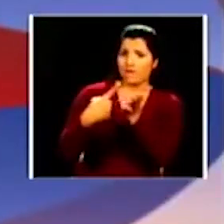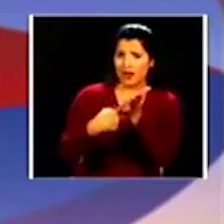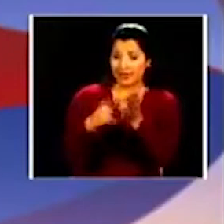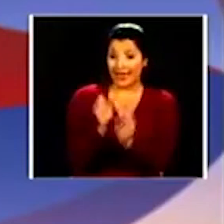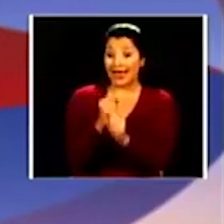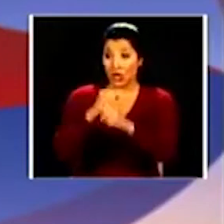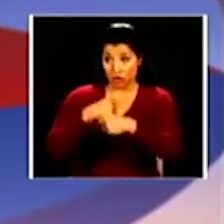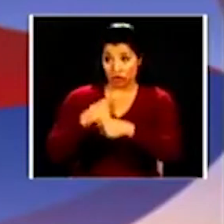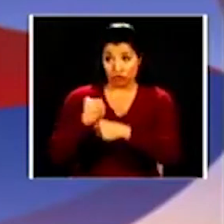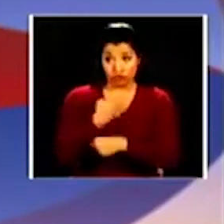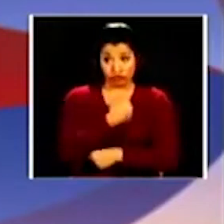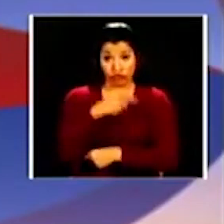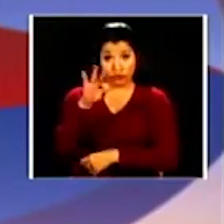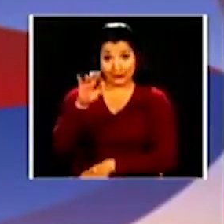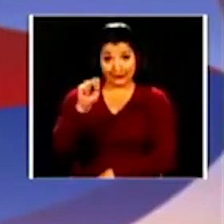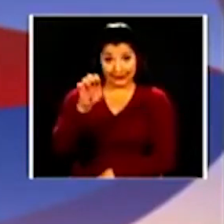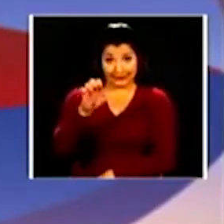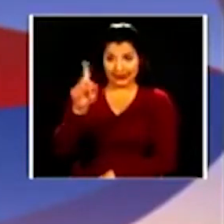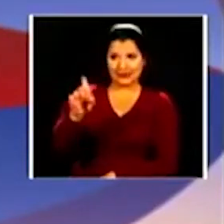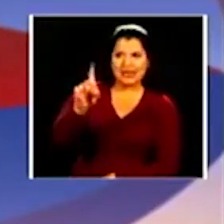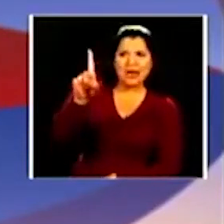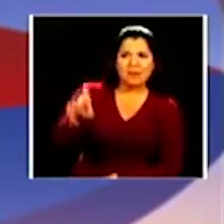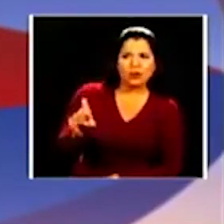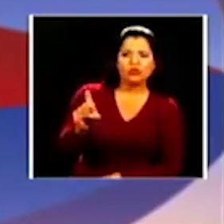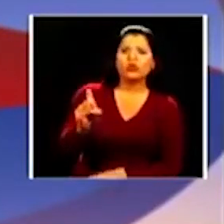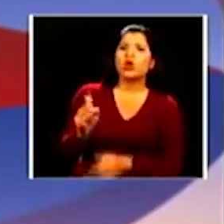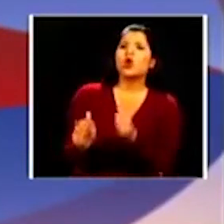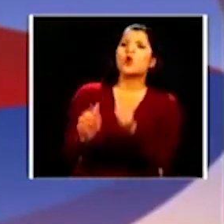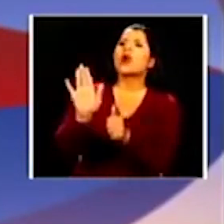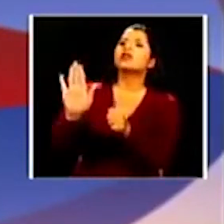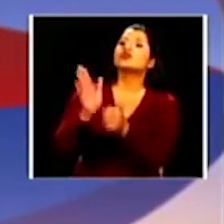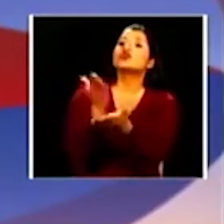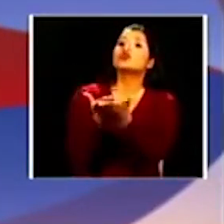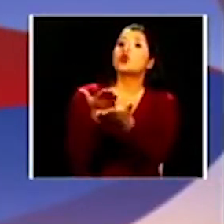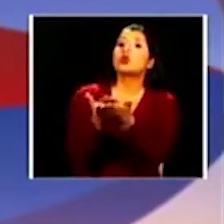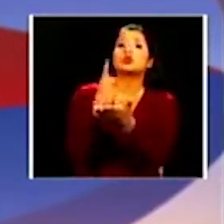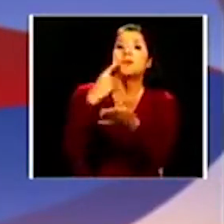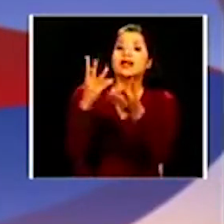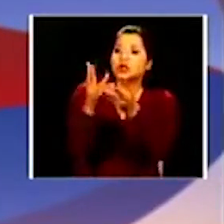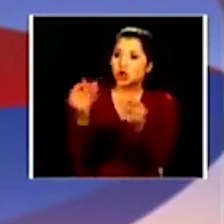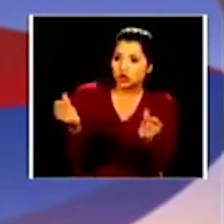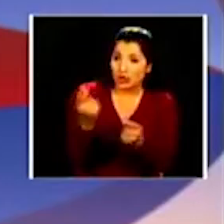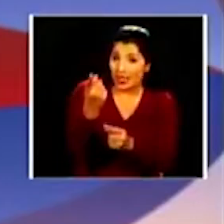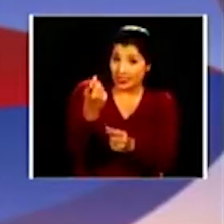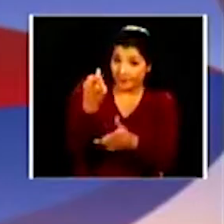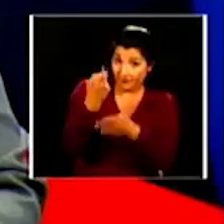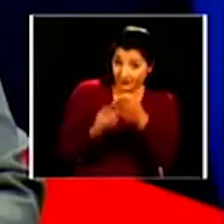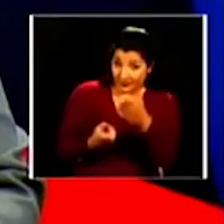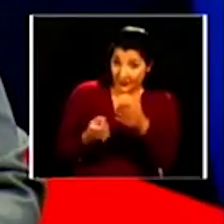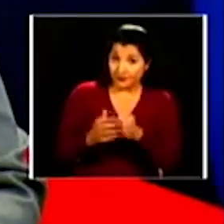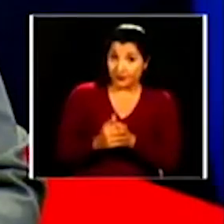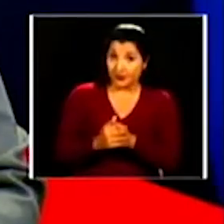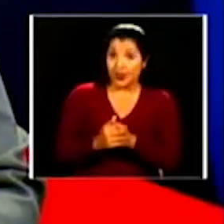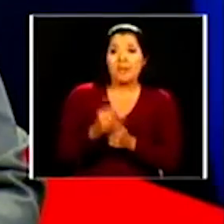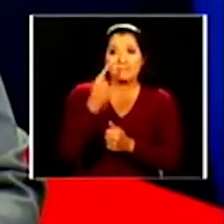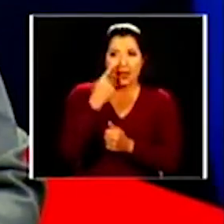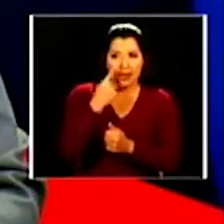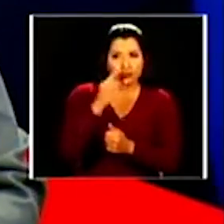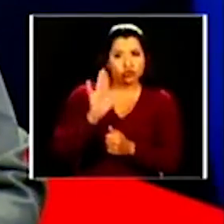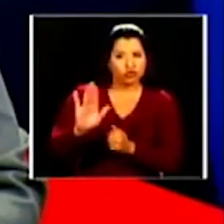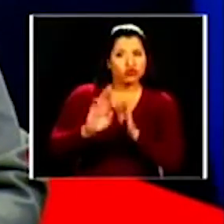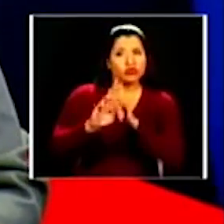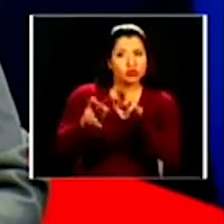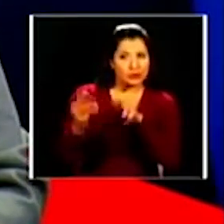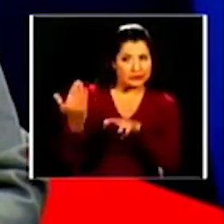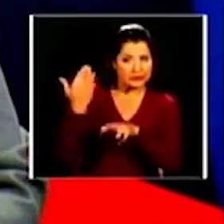Supremo de Elecciones, se le consultó cuáles eran sus propuestas para solucionar el déficit fiscal y vamos a ver qué fue lo que contestó en esa